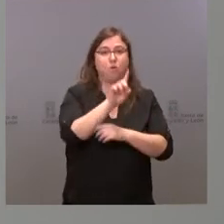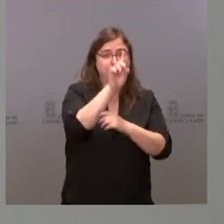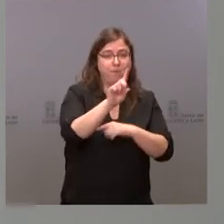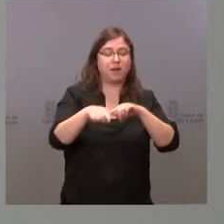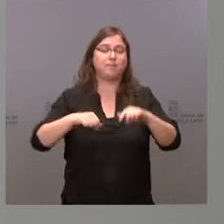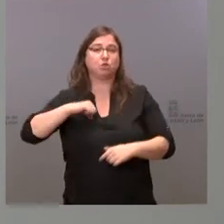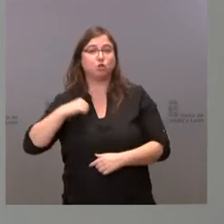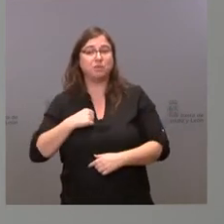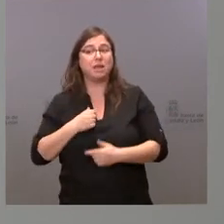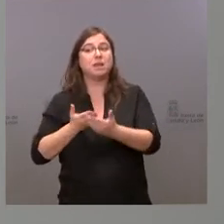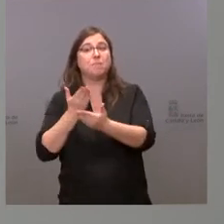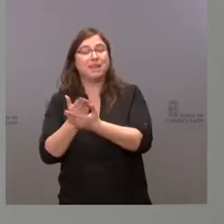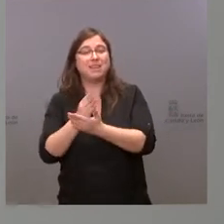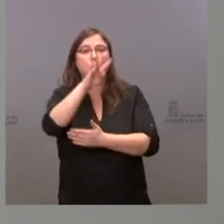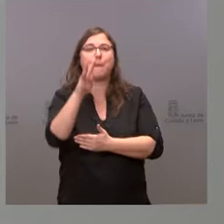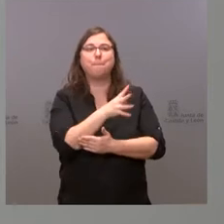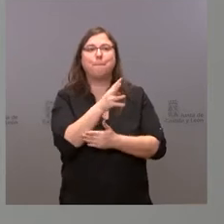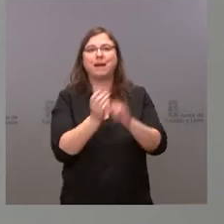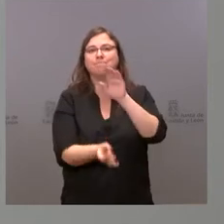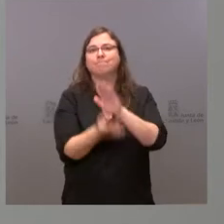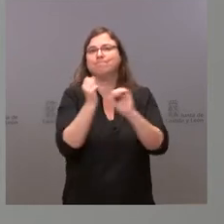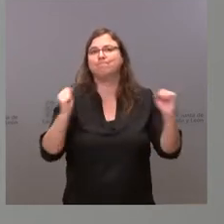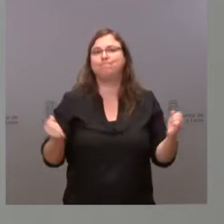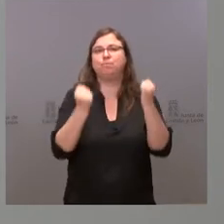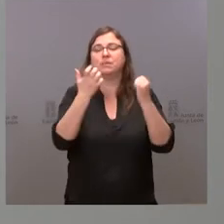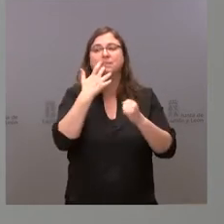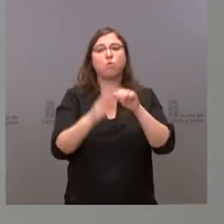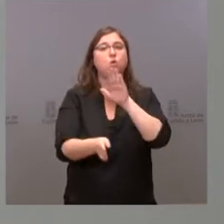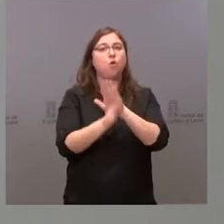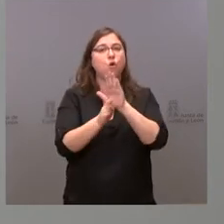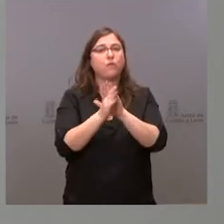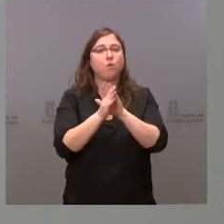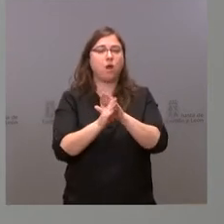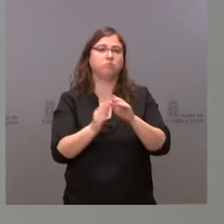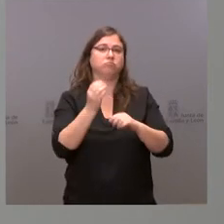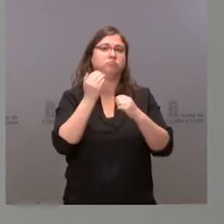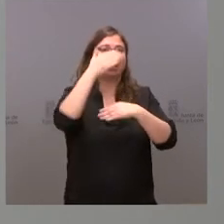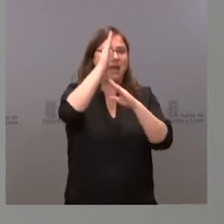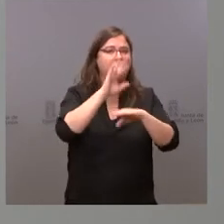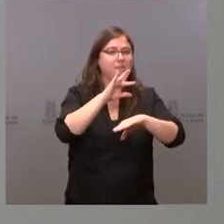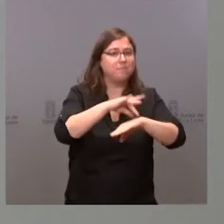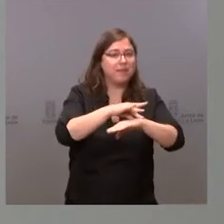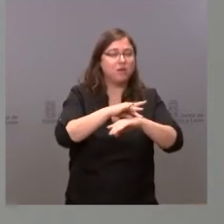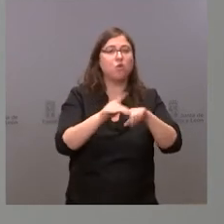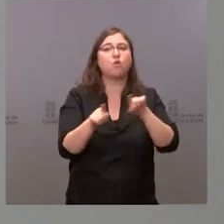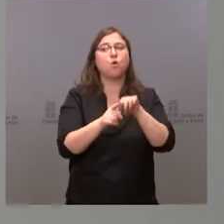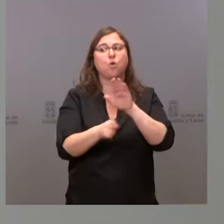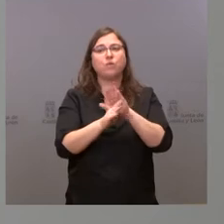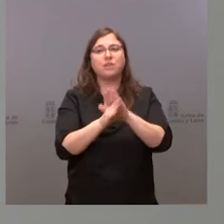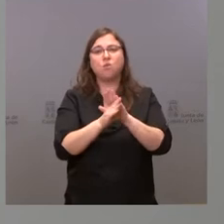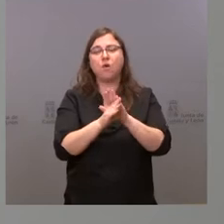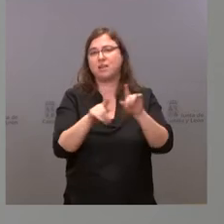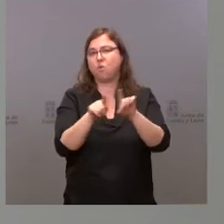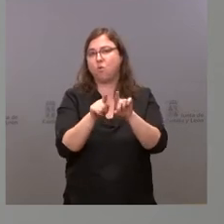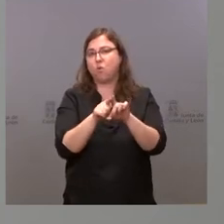la realización de planes de contingencia que nos permita mantener la asistencia sanitaria en situaciones de